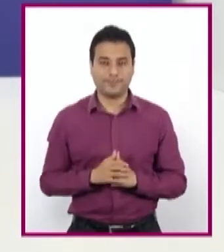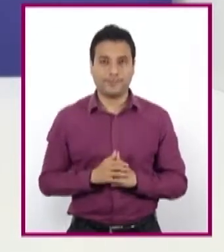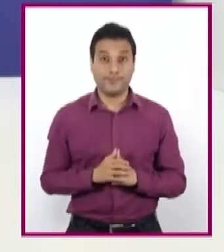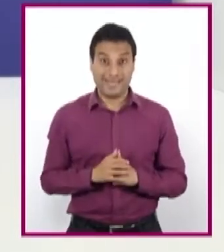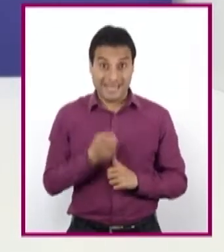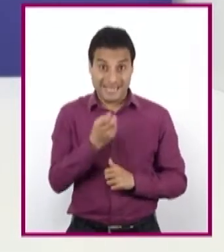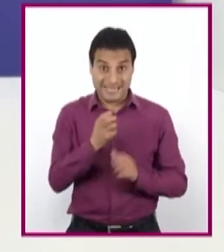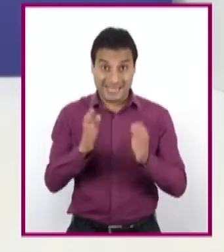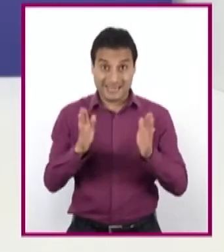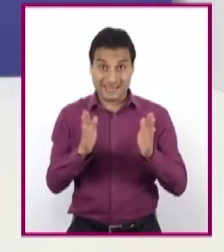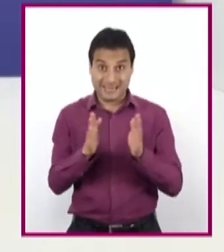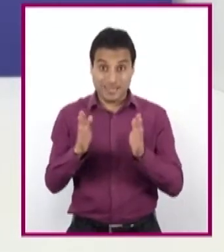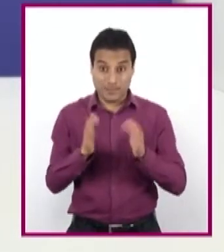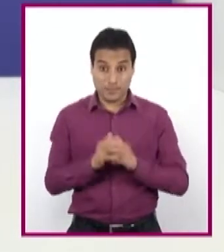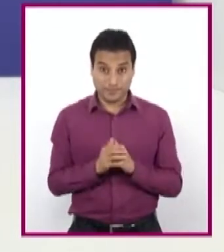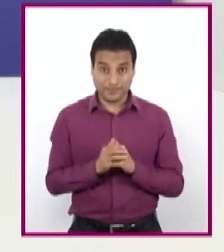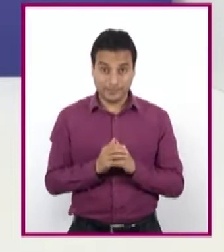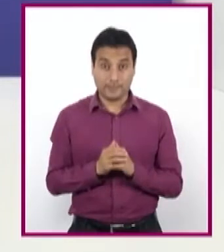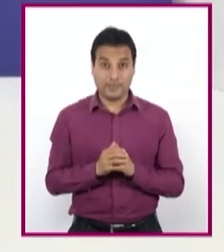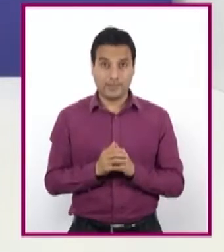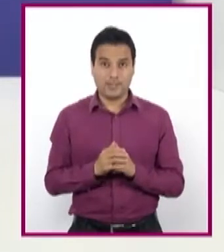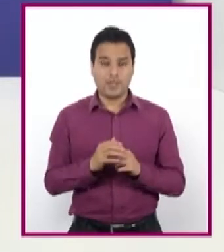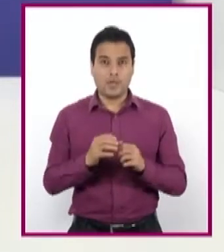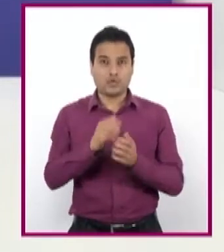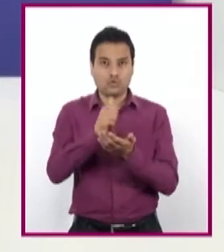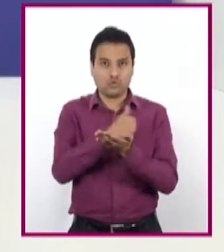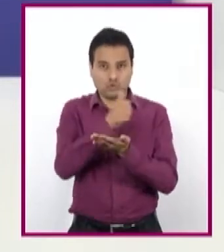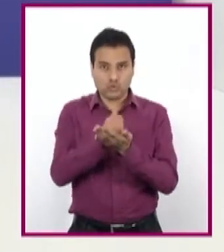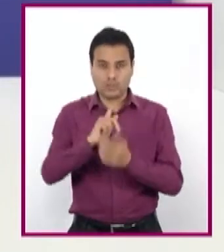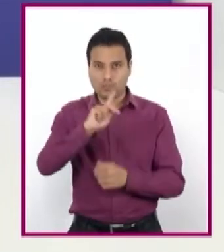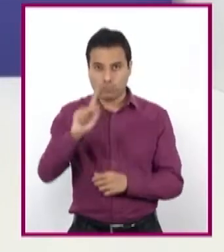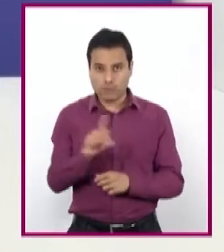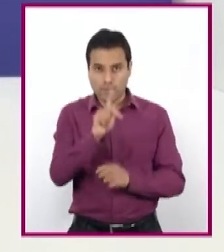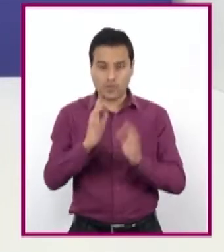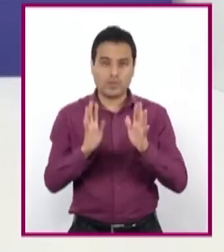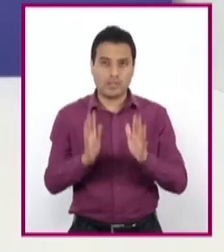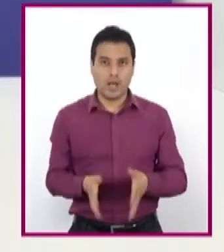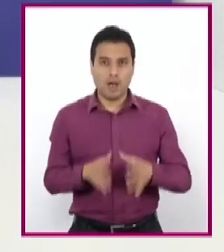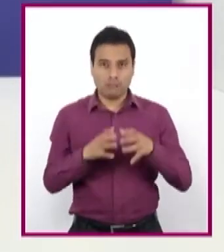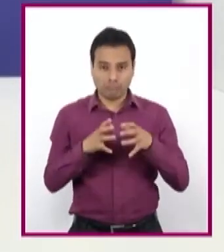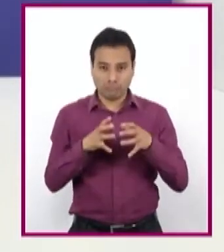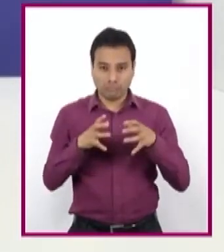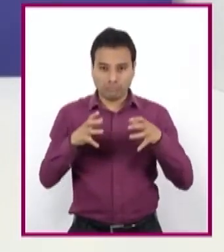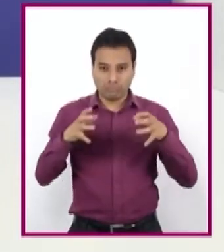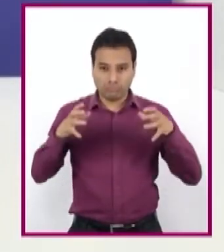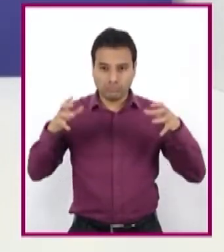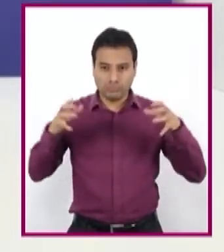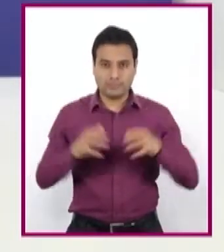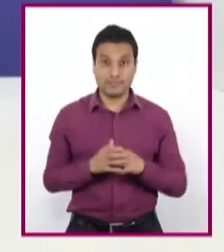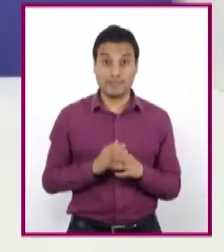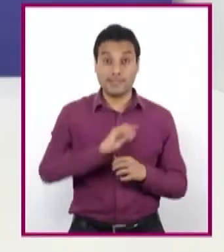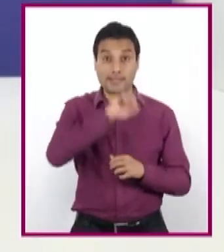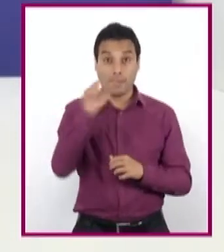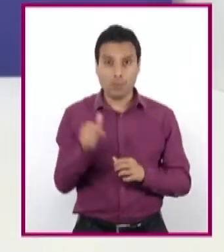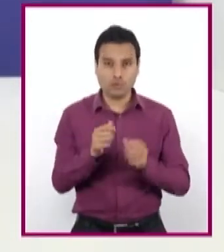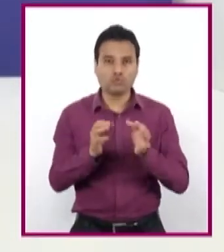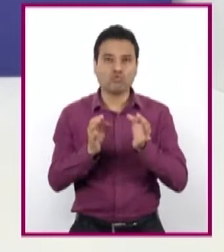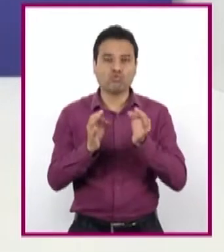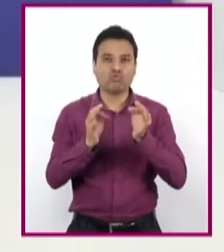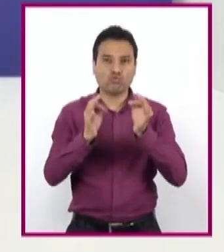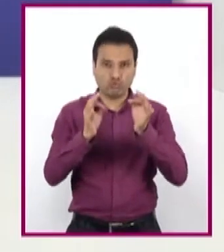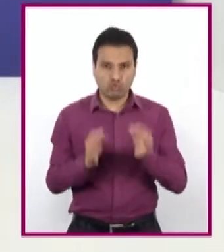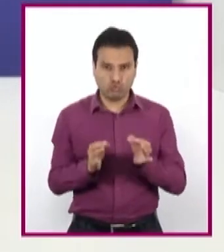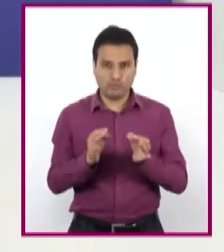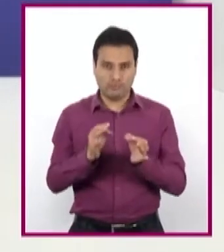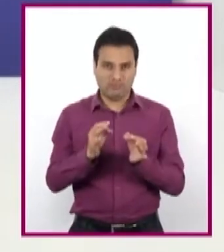él, algunos asentamientos aumentaron de tamaño y complejidad hasta el punto de llegar a convertirse en enormes